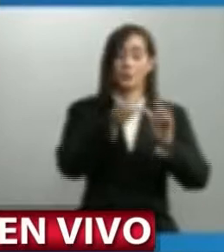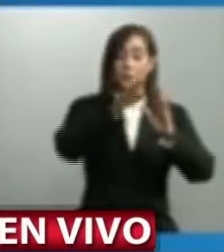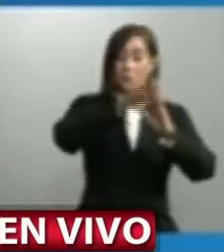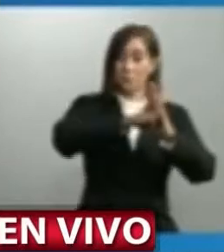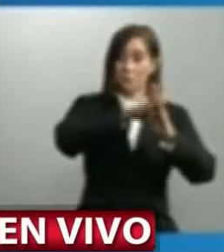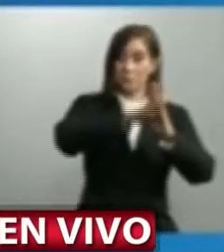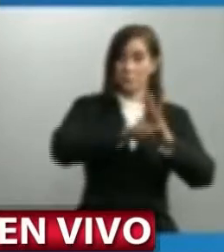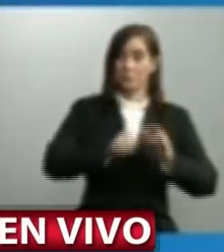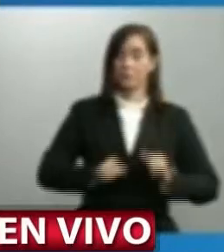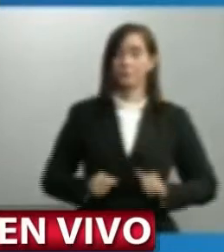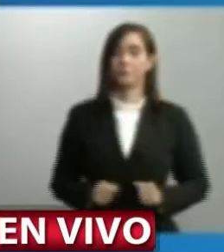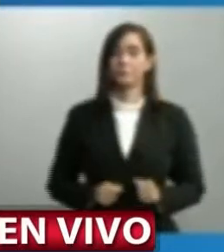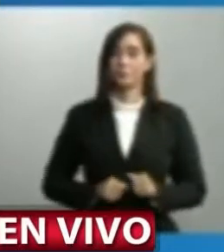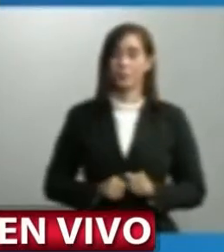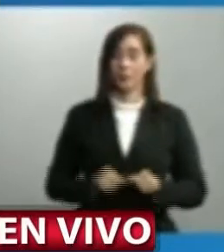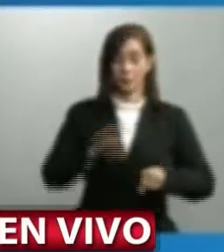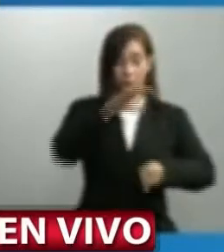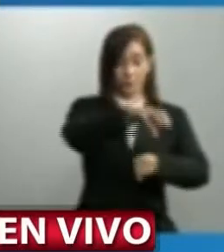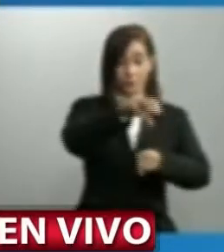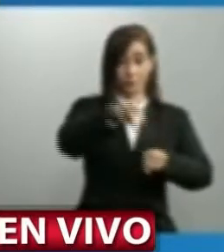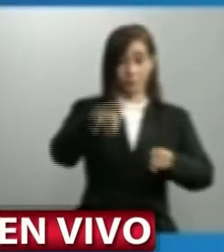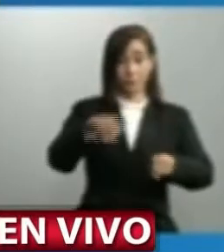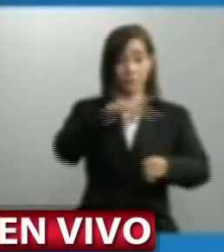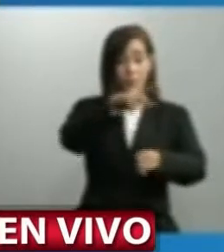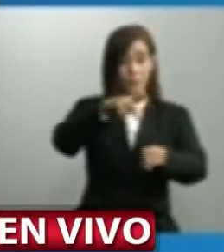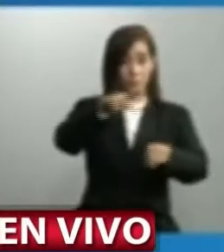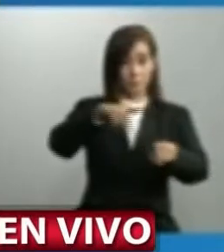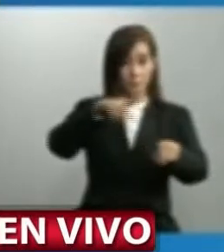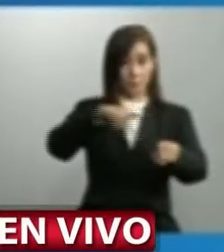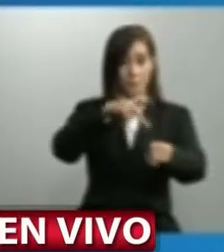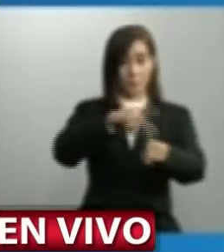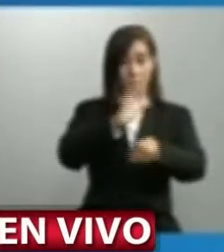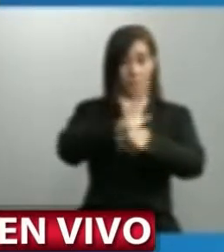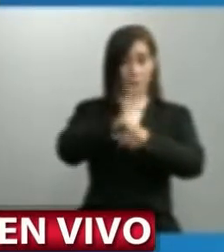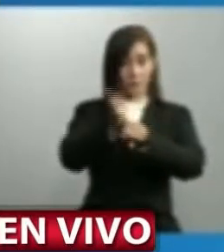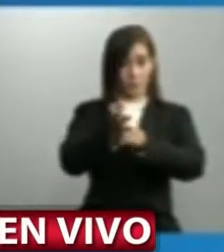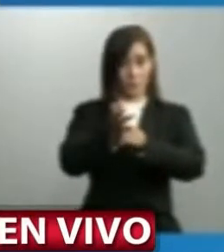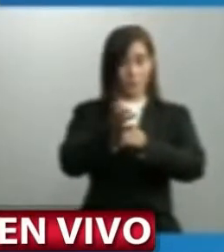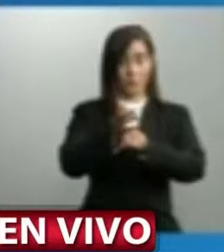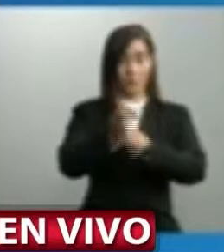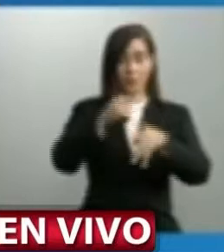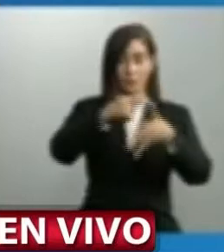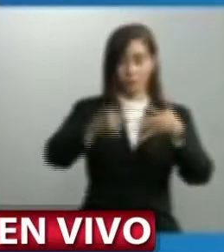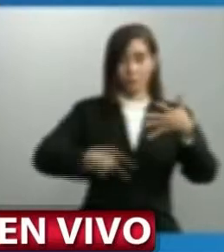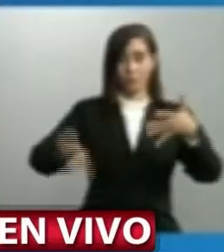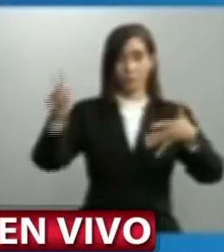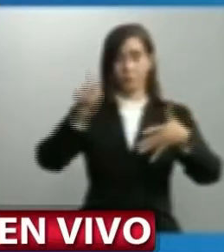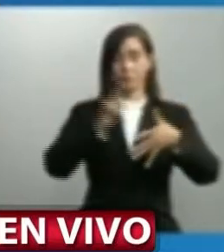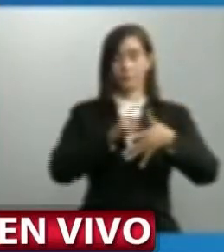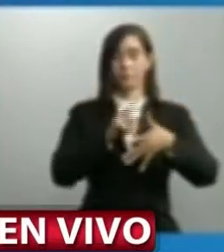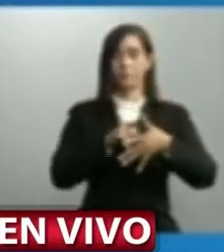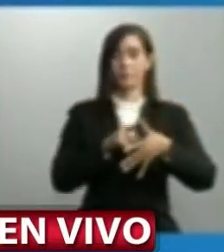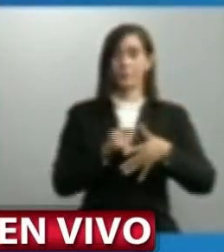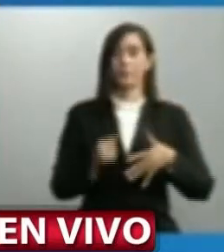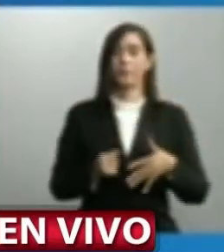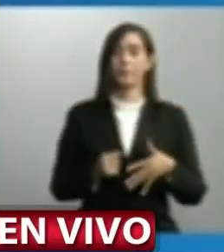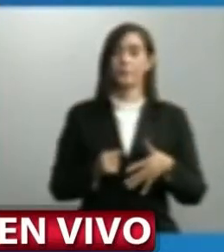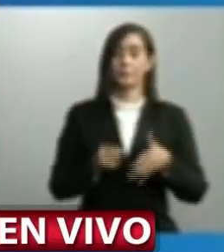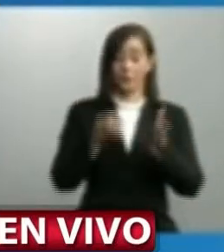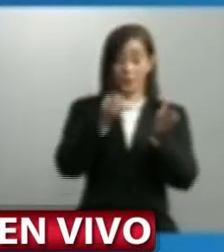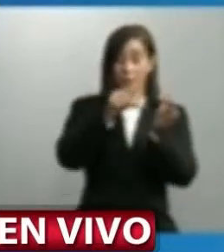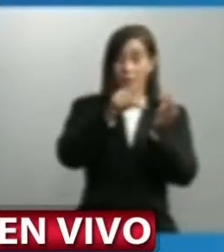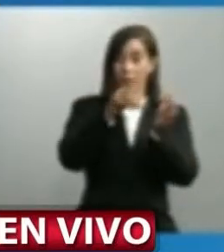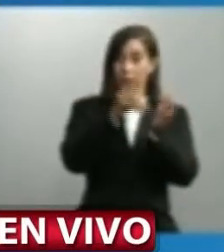descenso. La distribución de los casos por provincia es la siguiente.